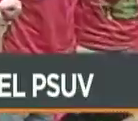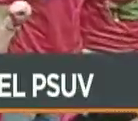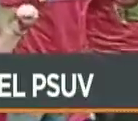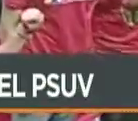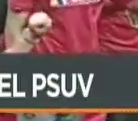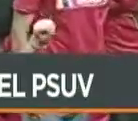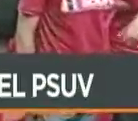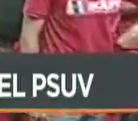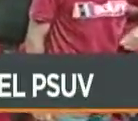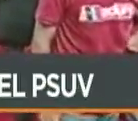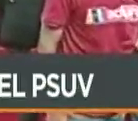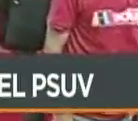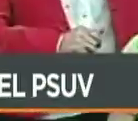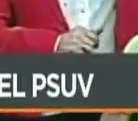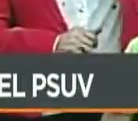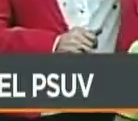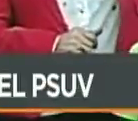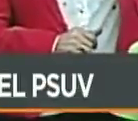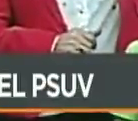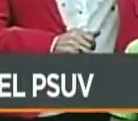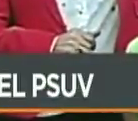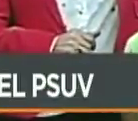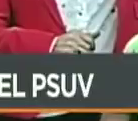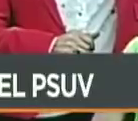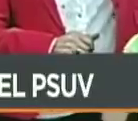bolivariano. ¡Chávez vive!